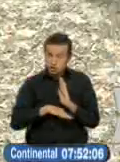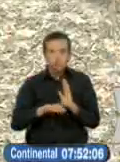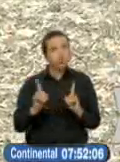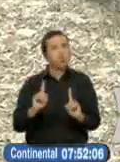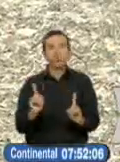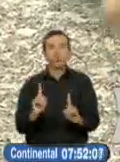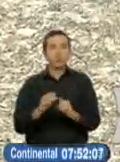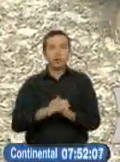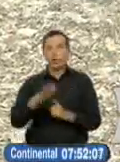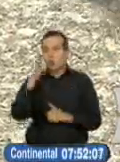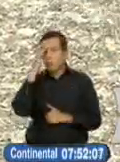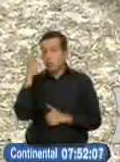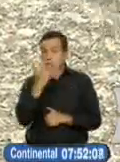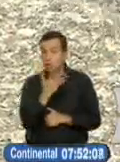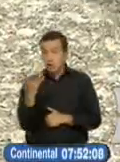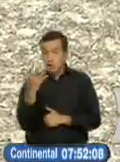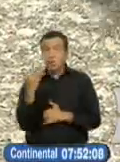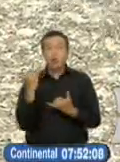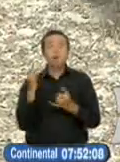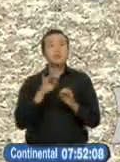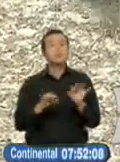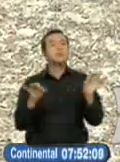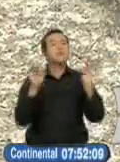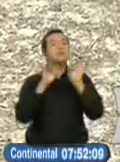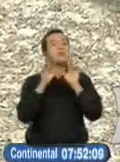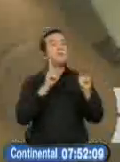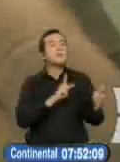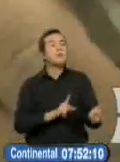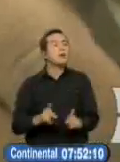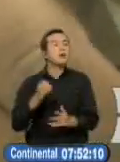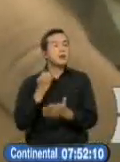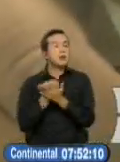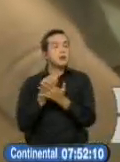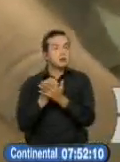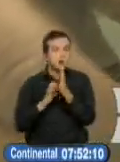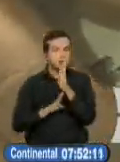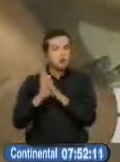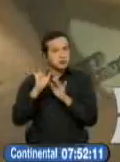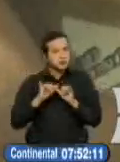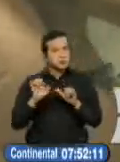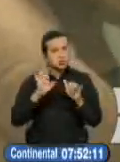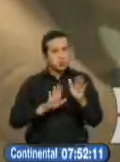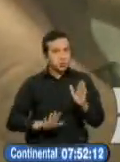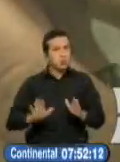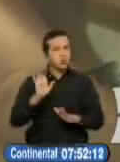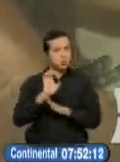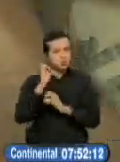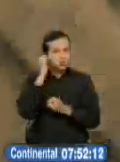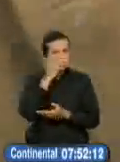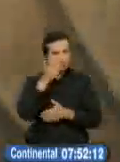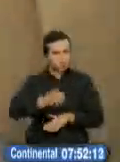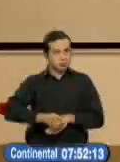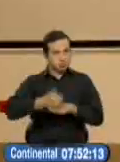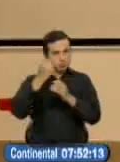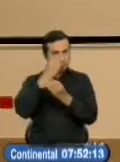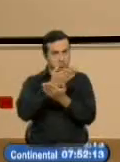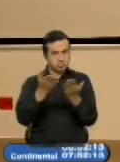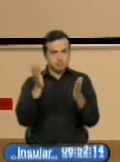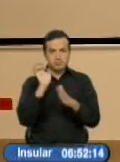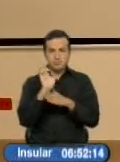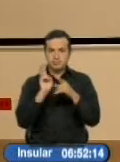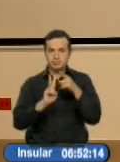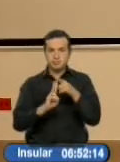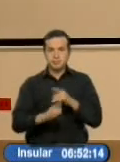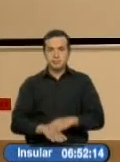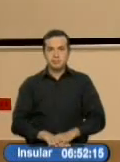fiscales. Ya que en definitiva, lo que se tiene determinado es un plan económico que permita salir adelante al país, ratificaron las autoridades. Alex